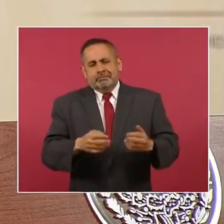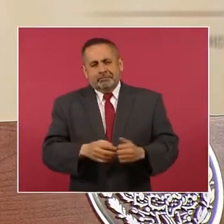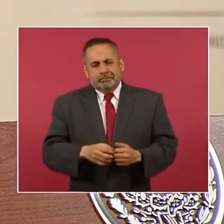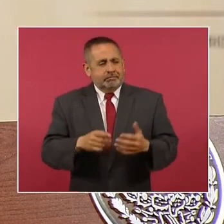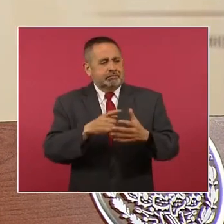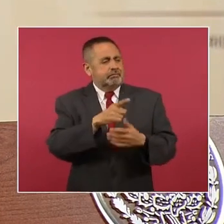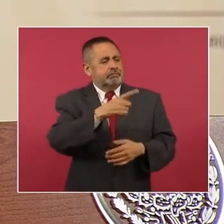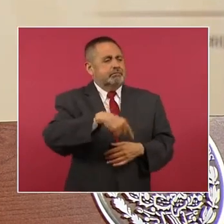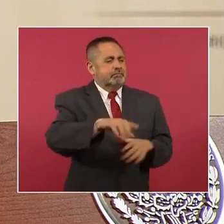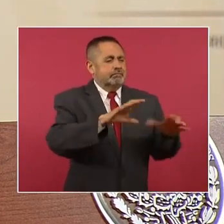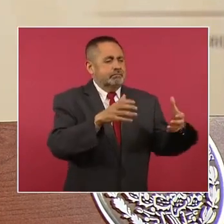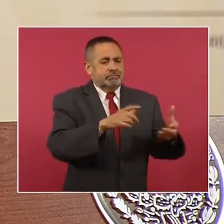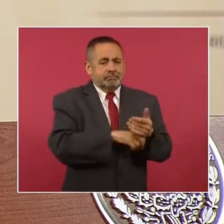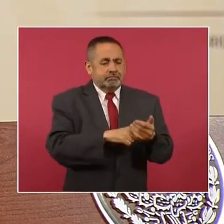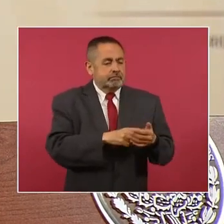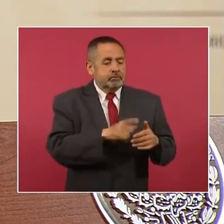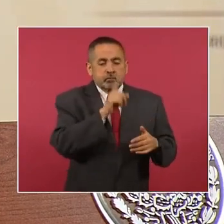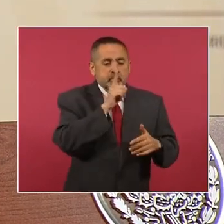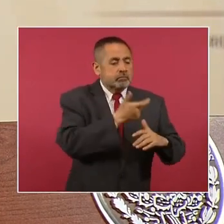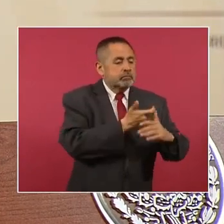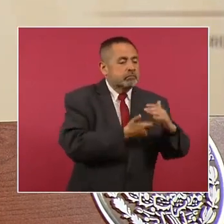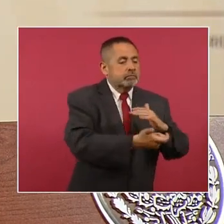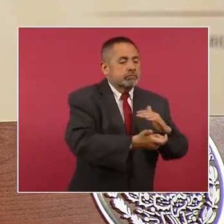o todos los que son financiados,